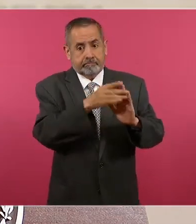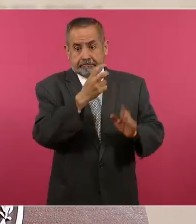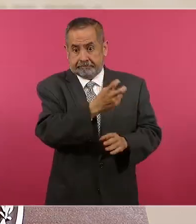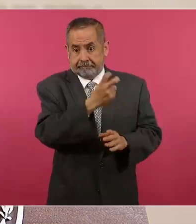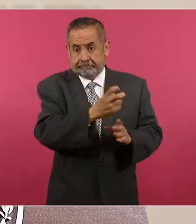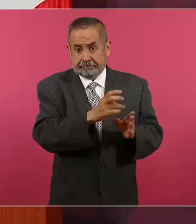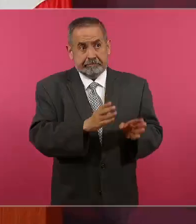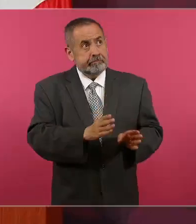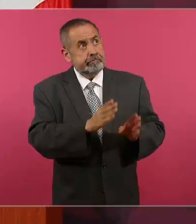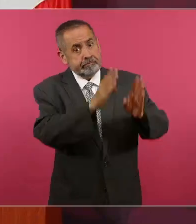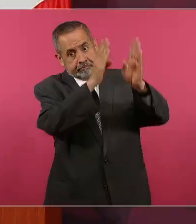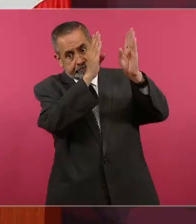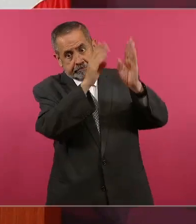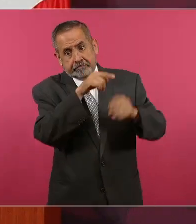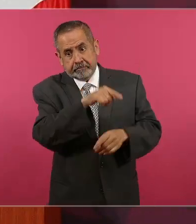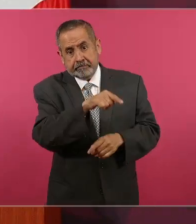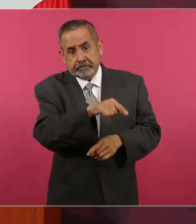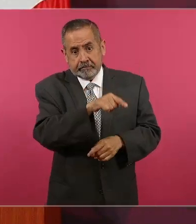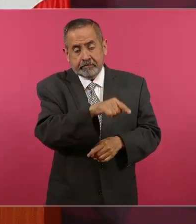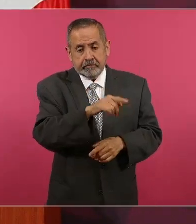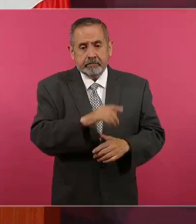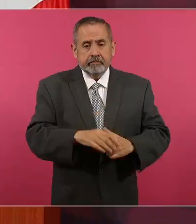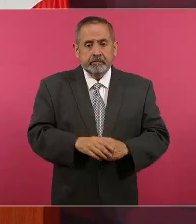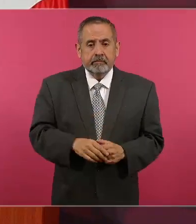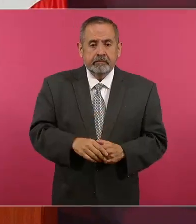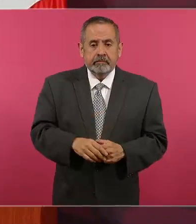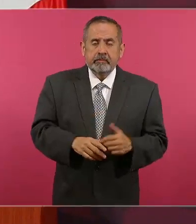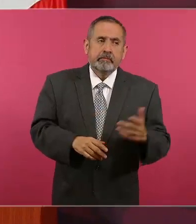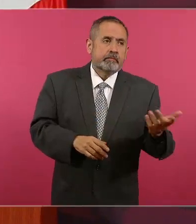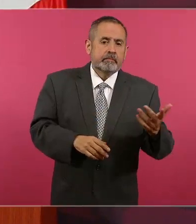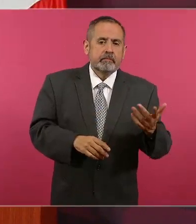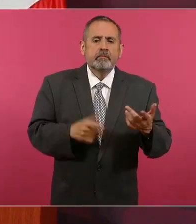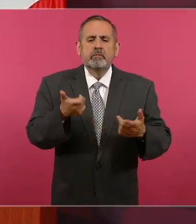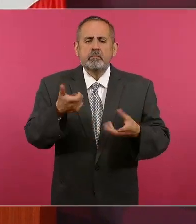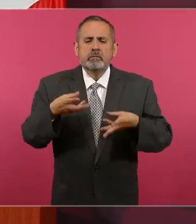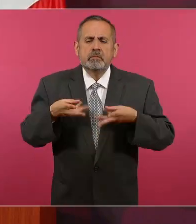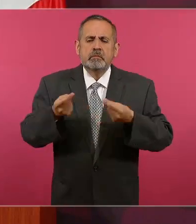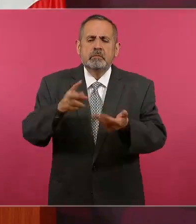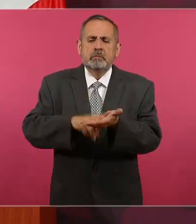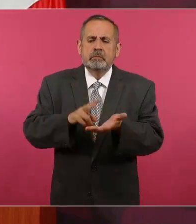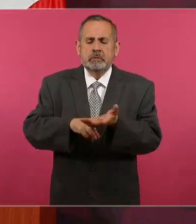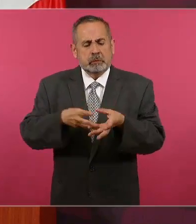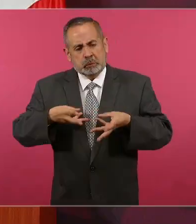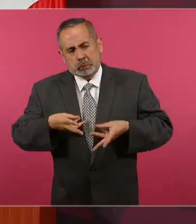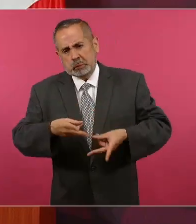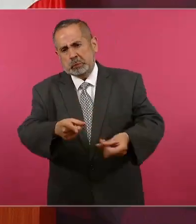contra la construcción de esto, mejor dicho, del costo,